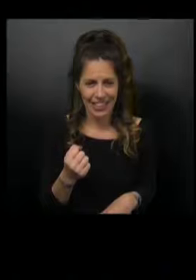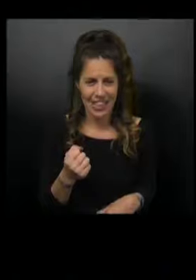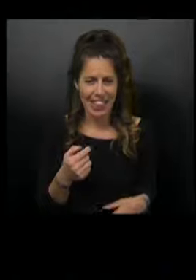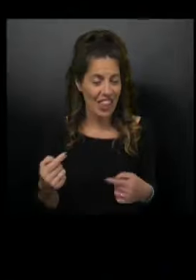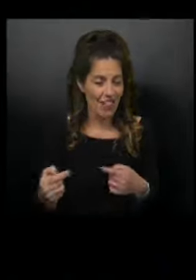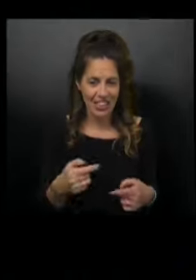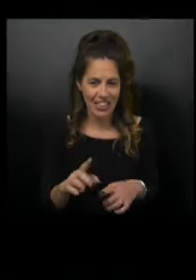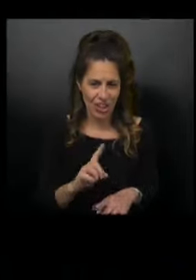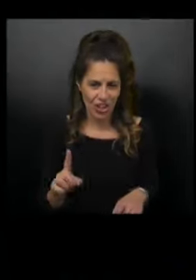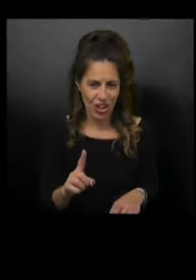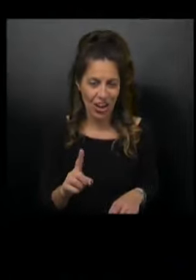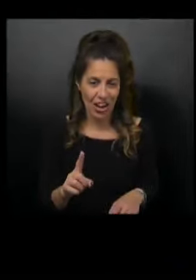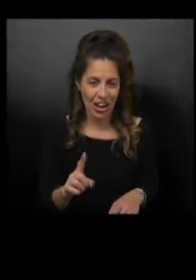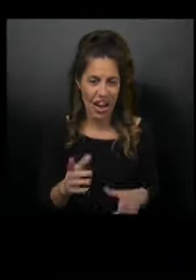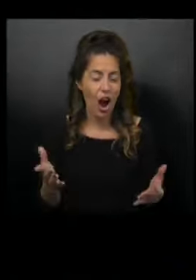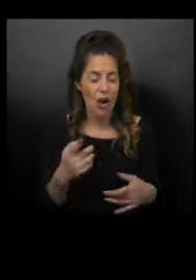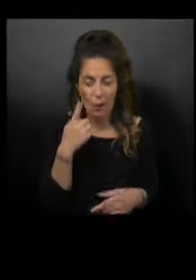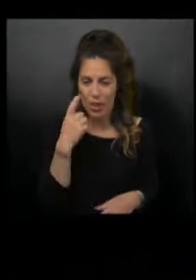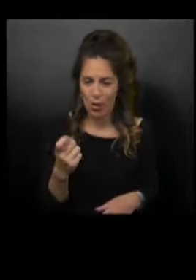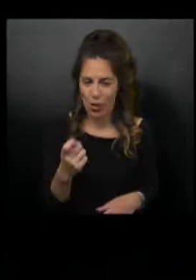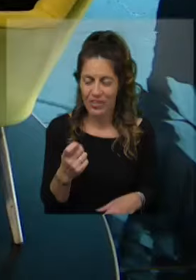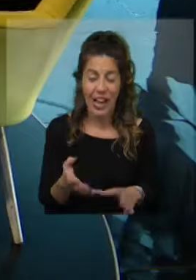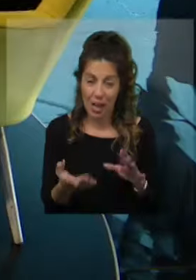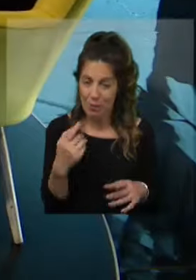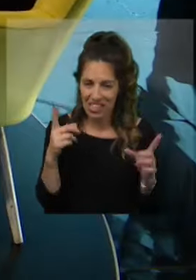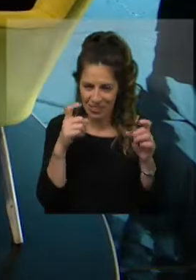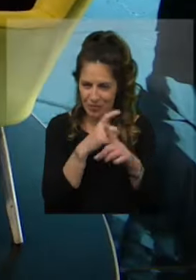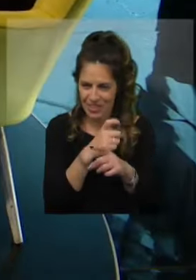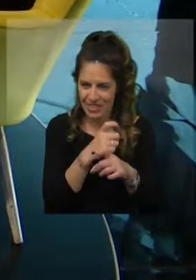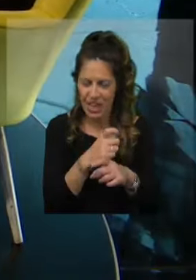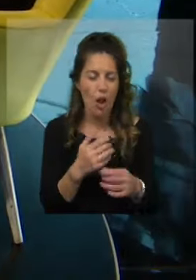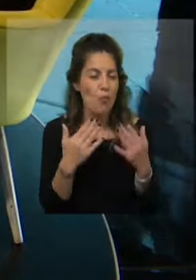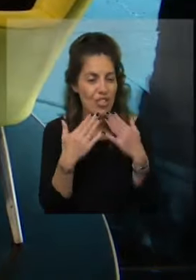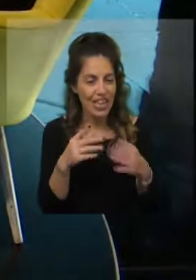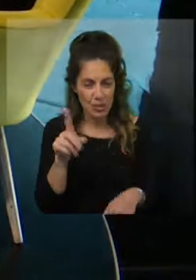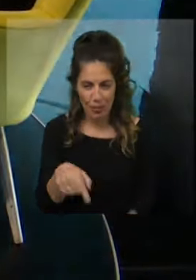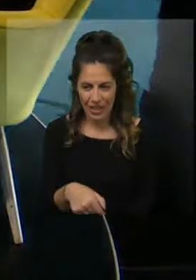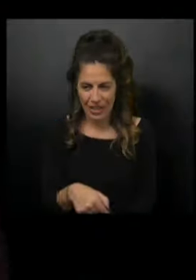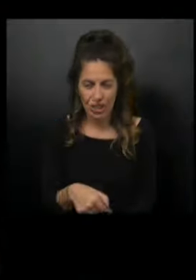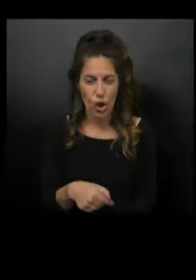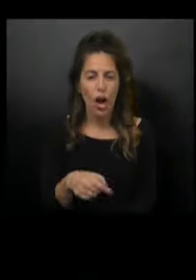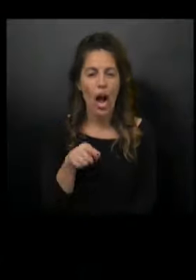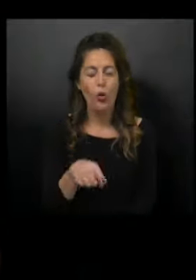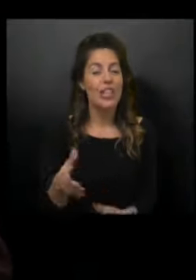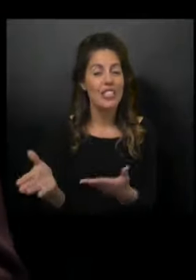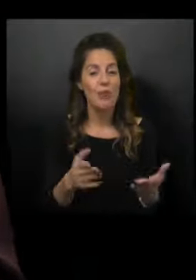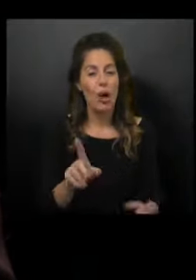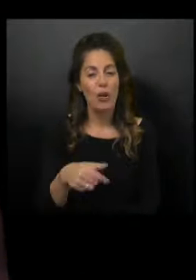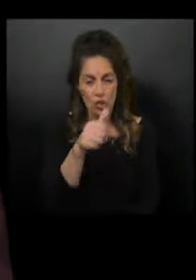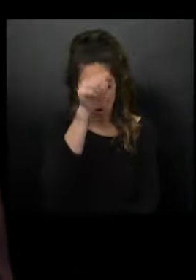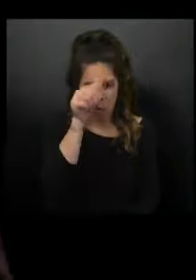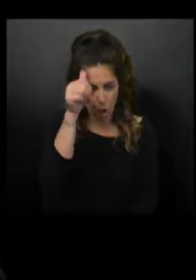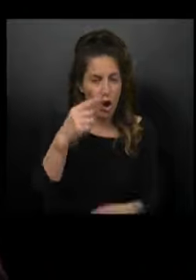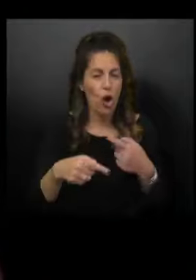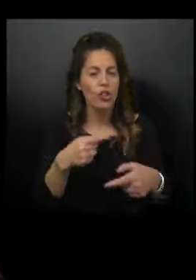sacaba todo y resolvía el problema y ahora me doy cuenta que es bastante más complicado no gracias por haber venido y a ustedes invitarlos para el próximo domingo para